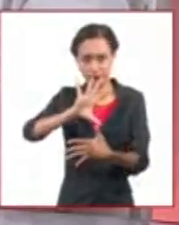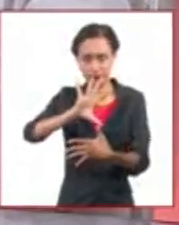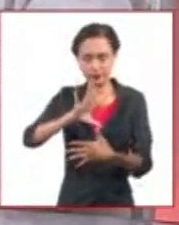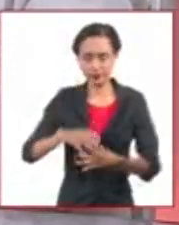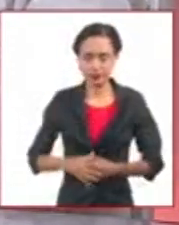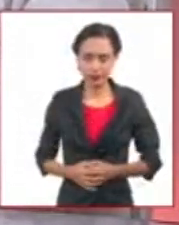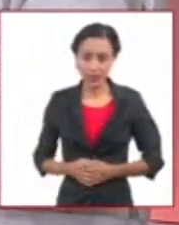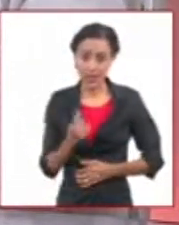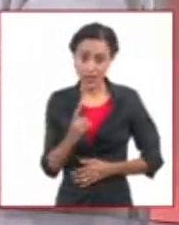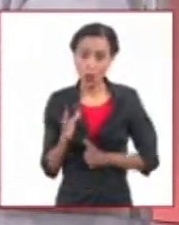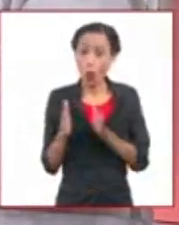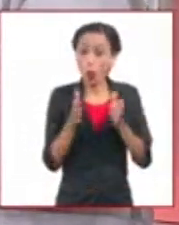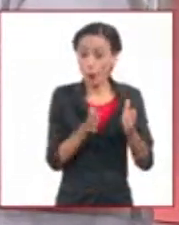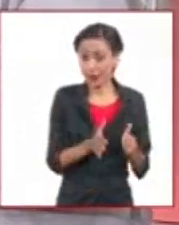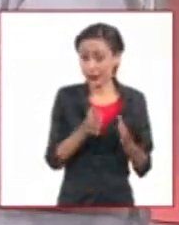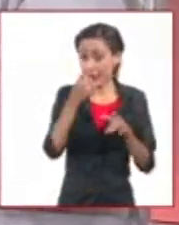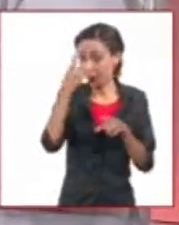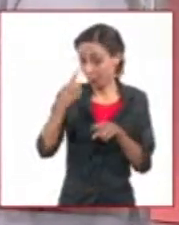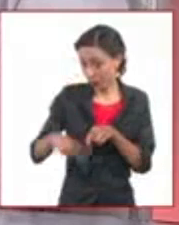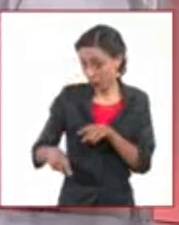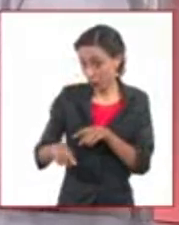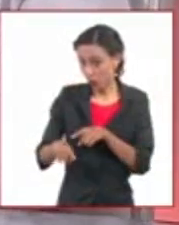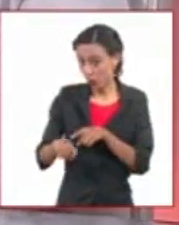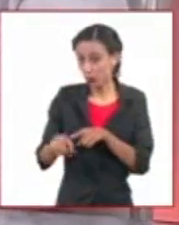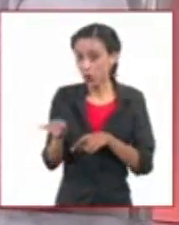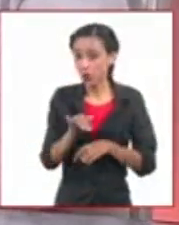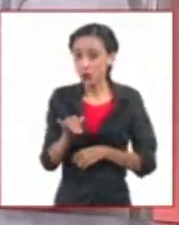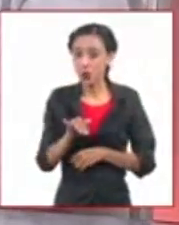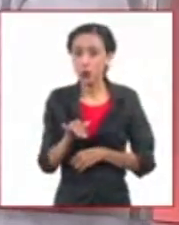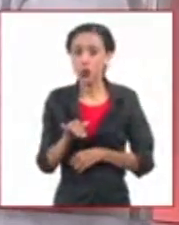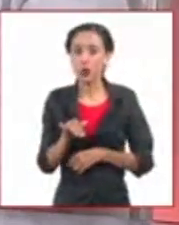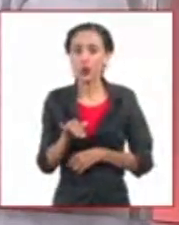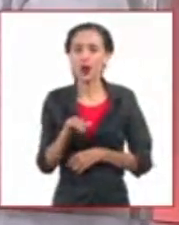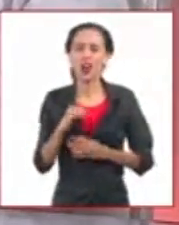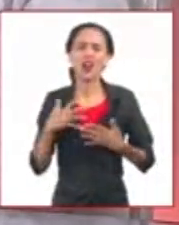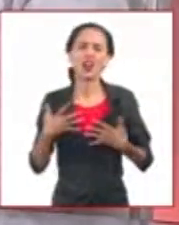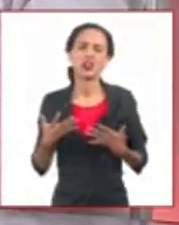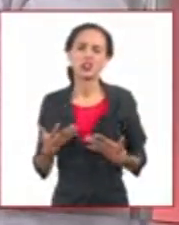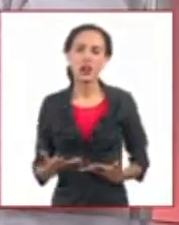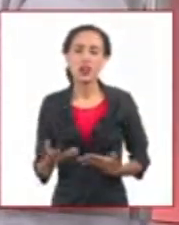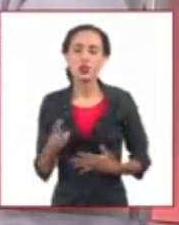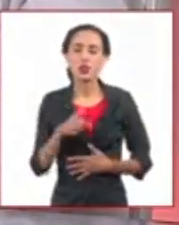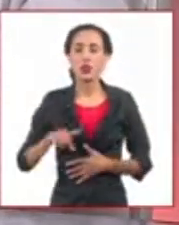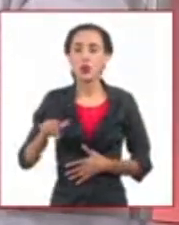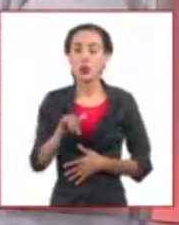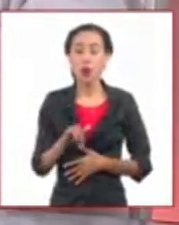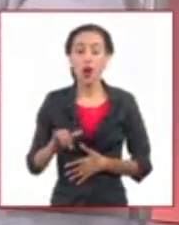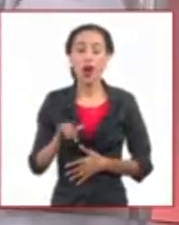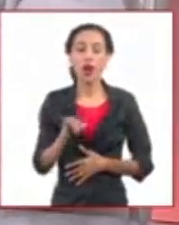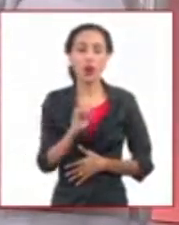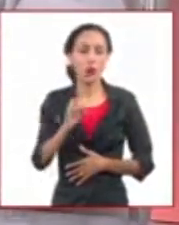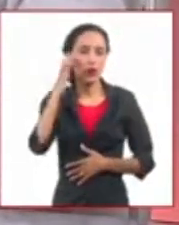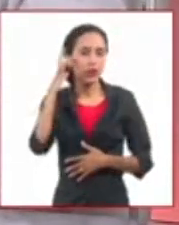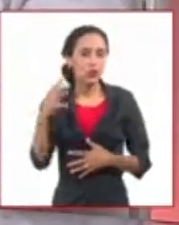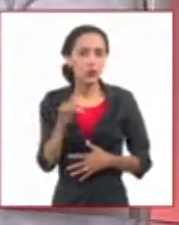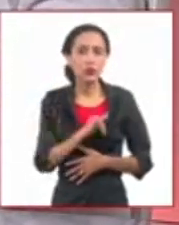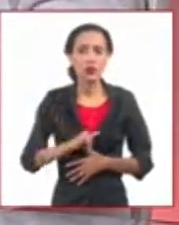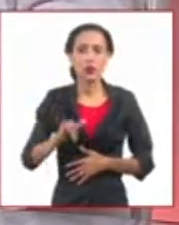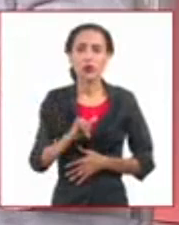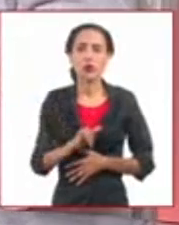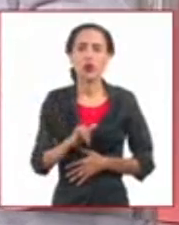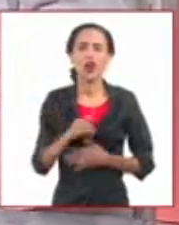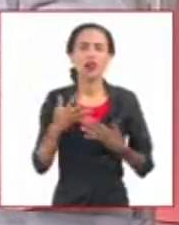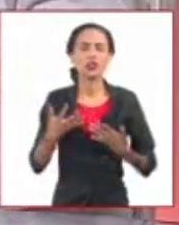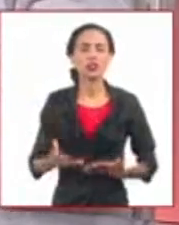pero lo otro es el desgaste de las instituciones interamericanas el desgaste de luis almagro secretario